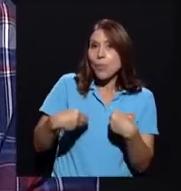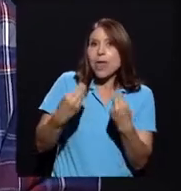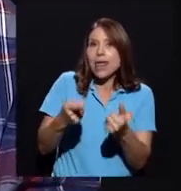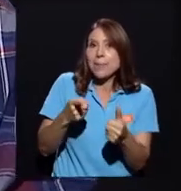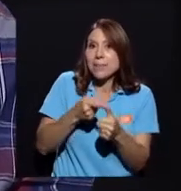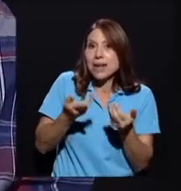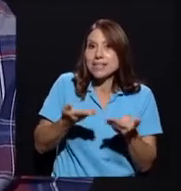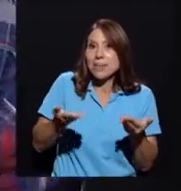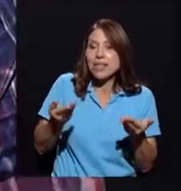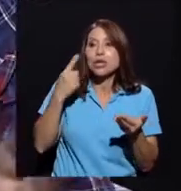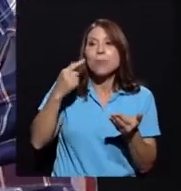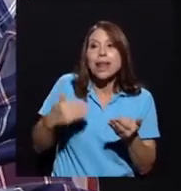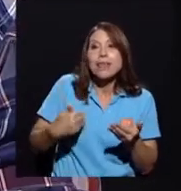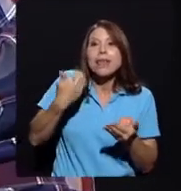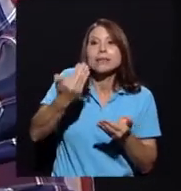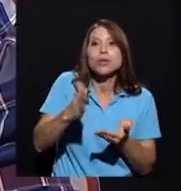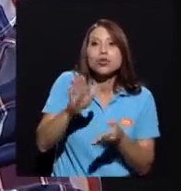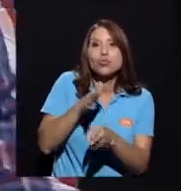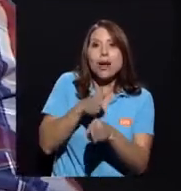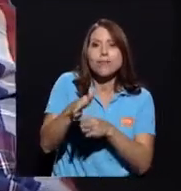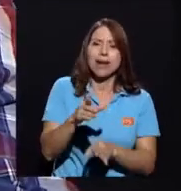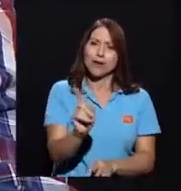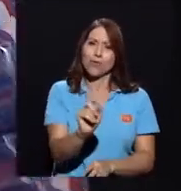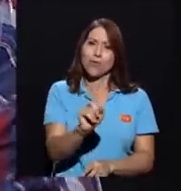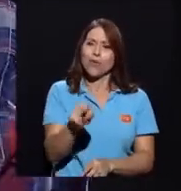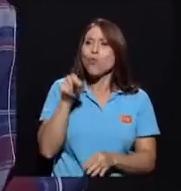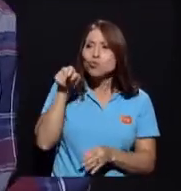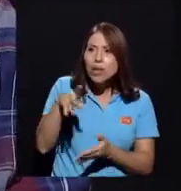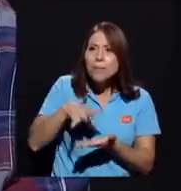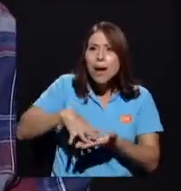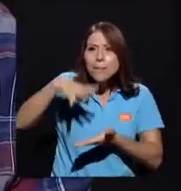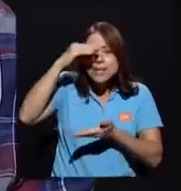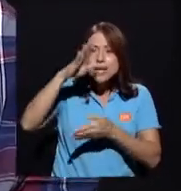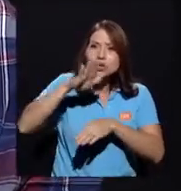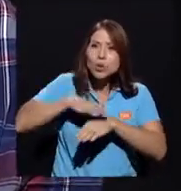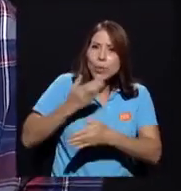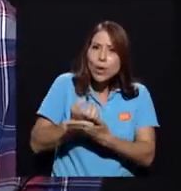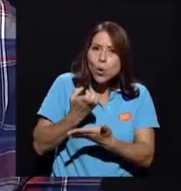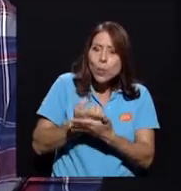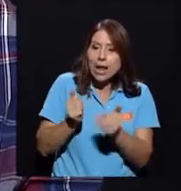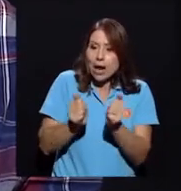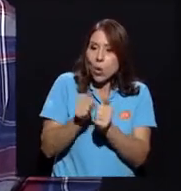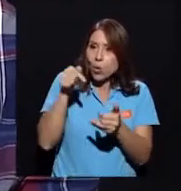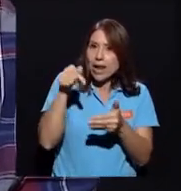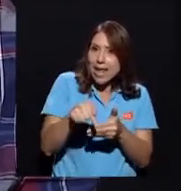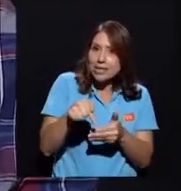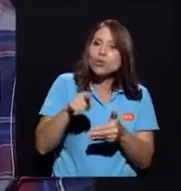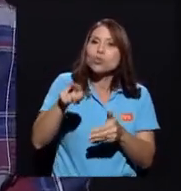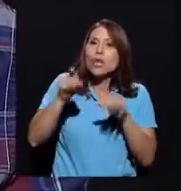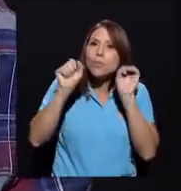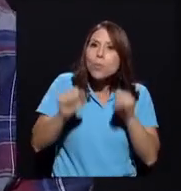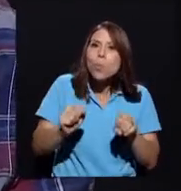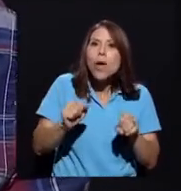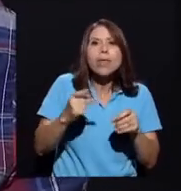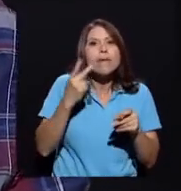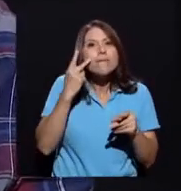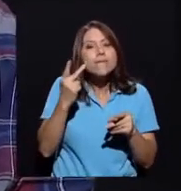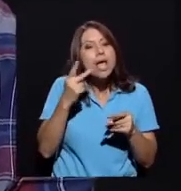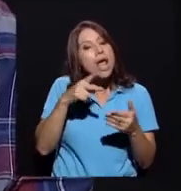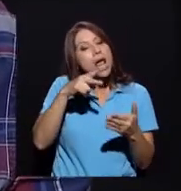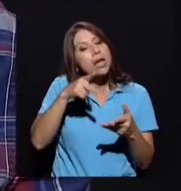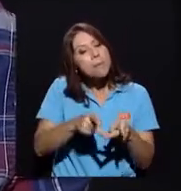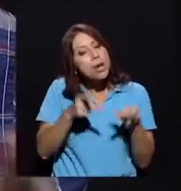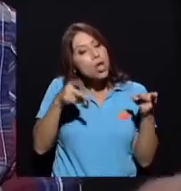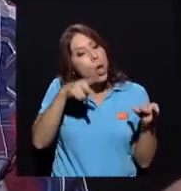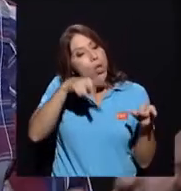carrera si no no no este va a ser lo que usted aprenda economía y con esto usted tiene que poder ver el periódico y ver las noticias económicas